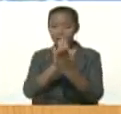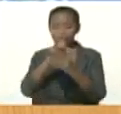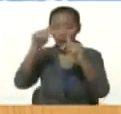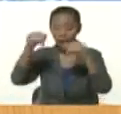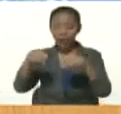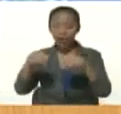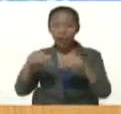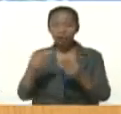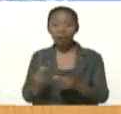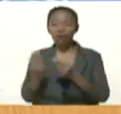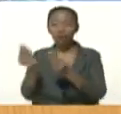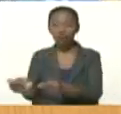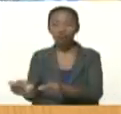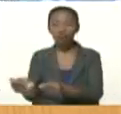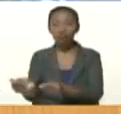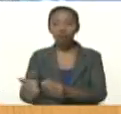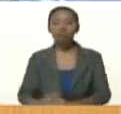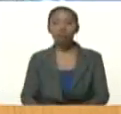entreguemos